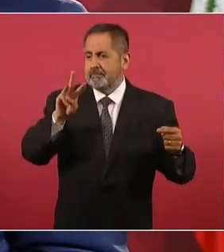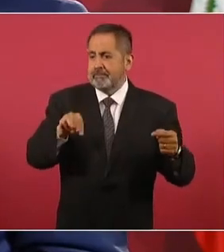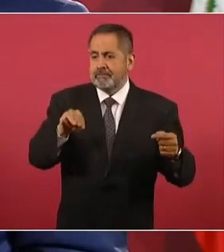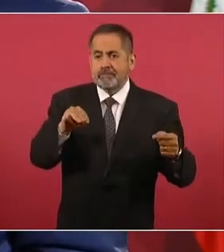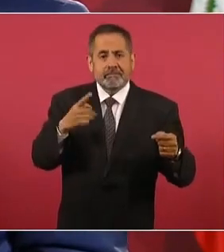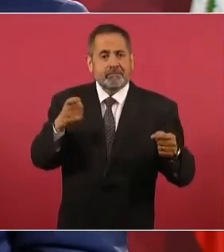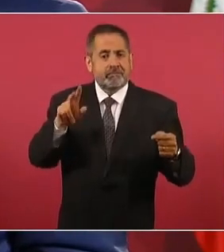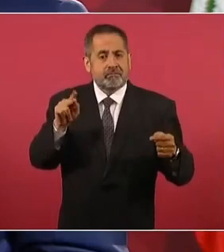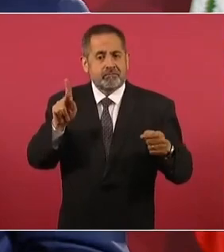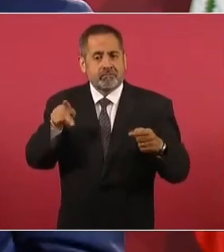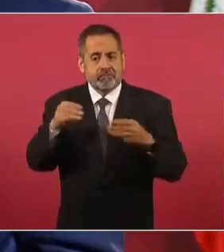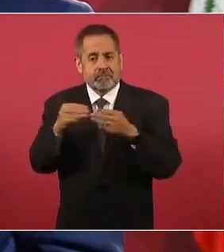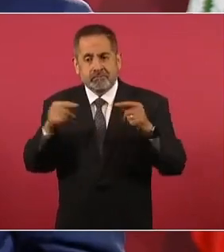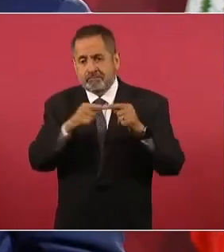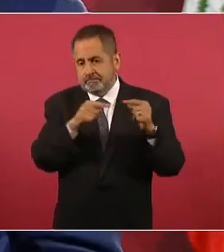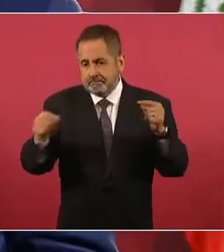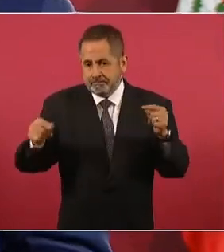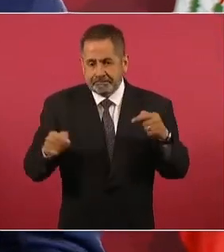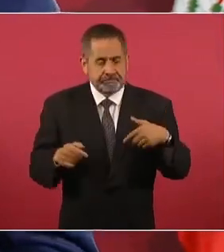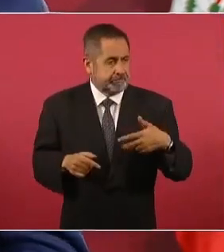Para mí hay